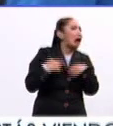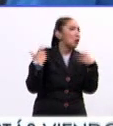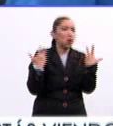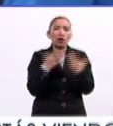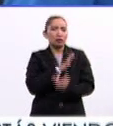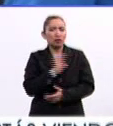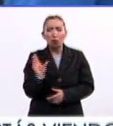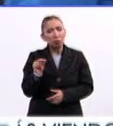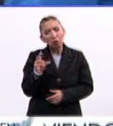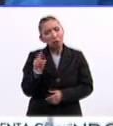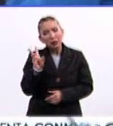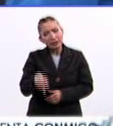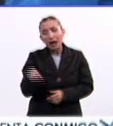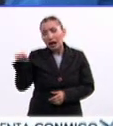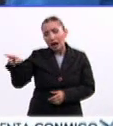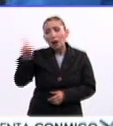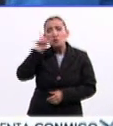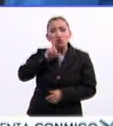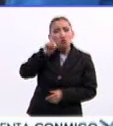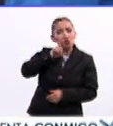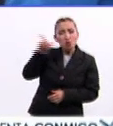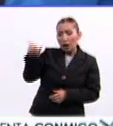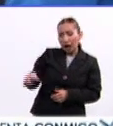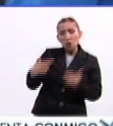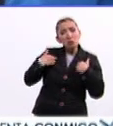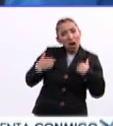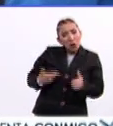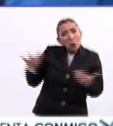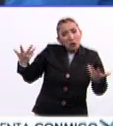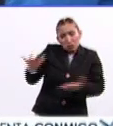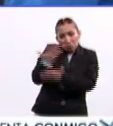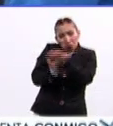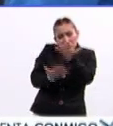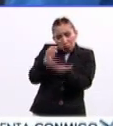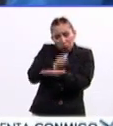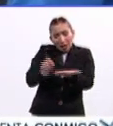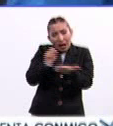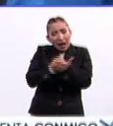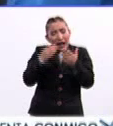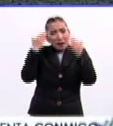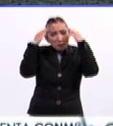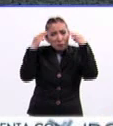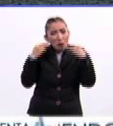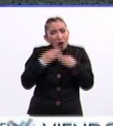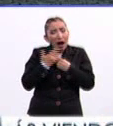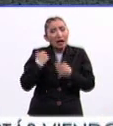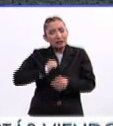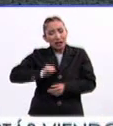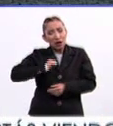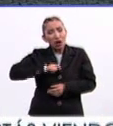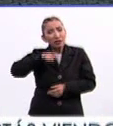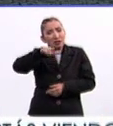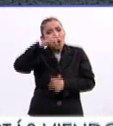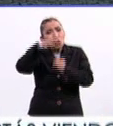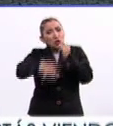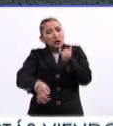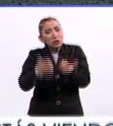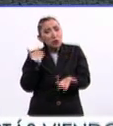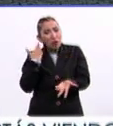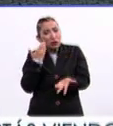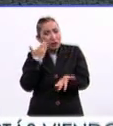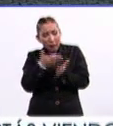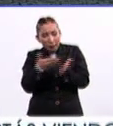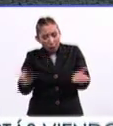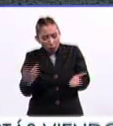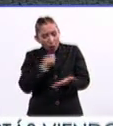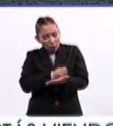lo escribió un ser humano, una monja en el convento de San Jerónimo a finales del siglo XVII, y podemos leerlo